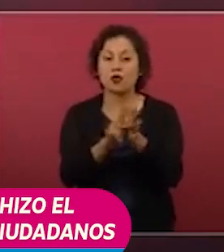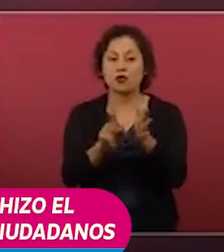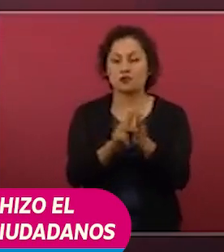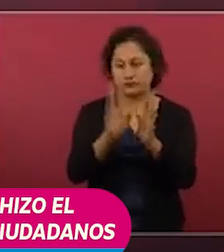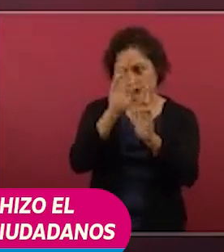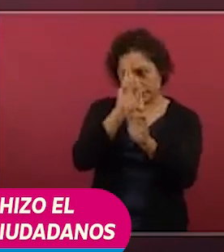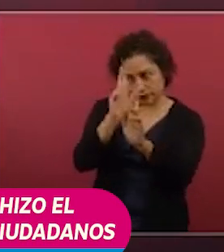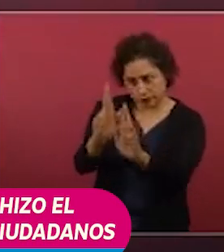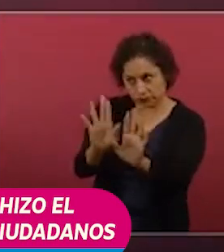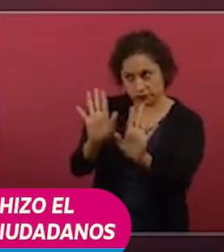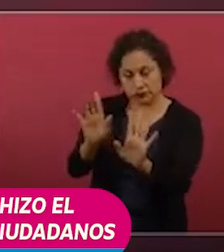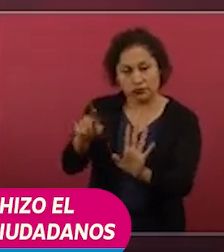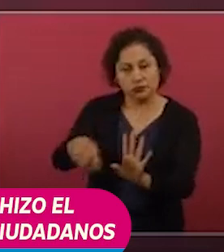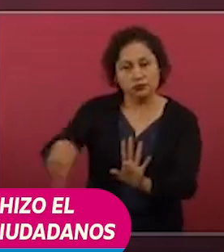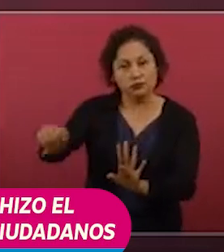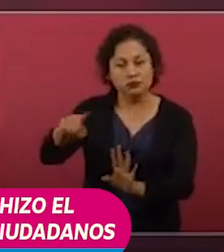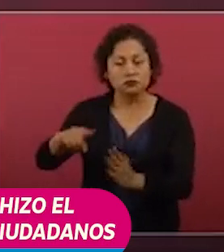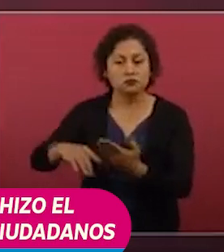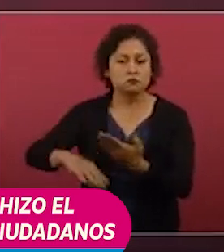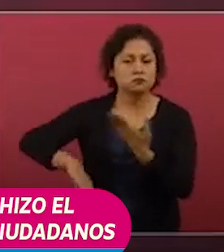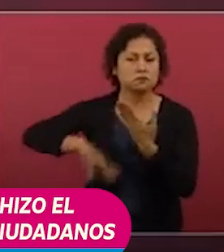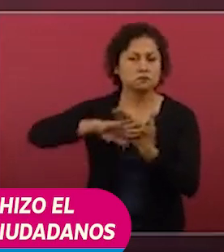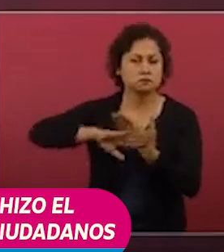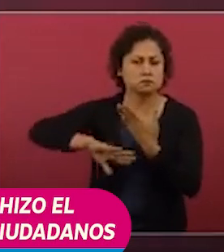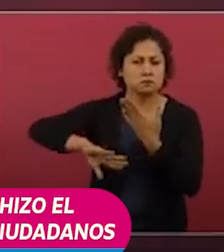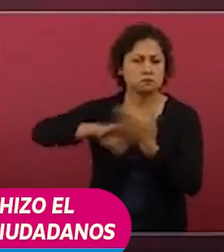nosotros. Aristegui lo mismo.